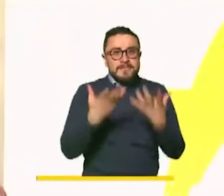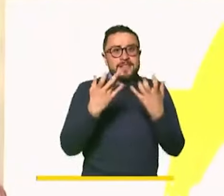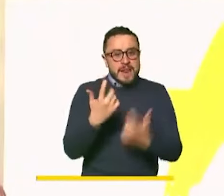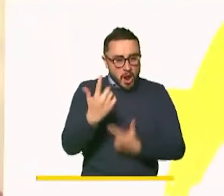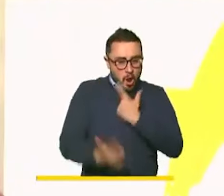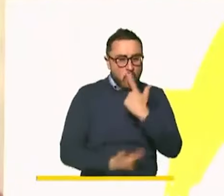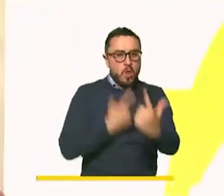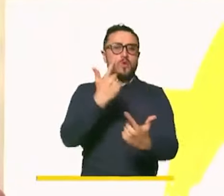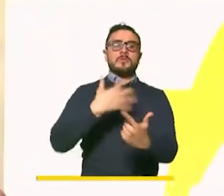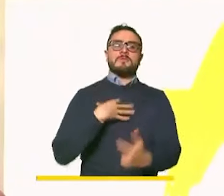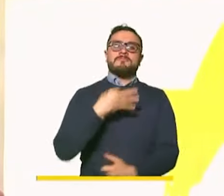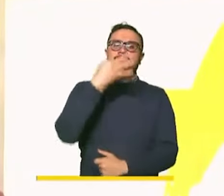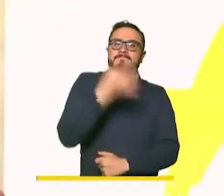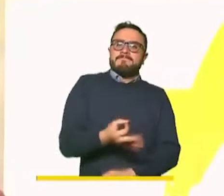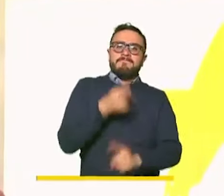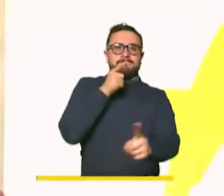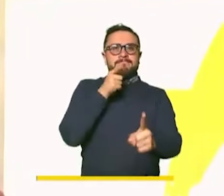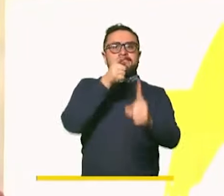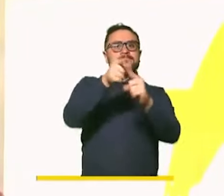con dignidad por este país.